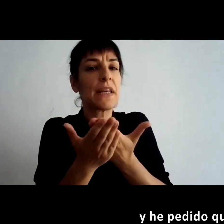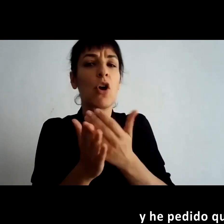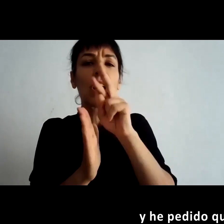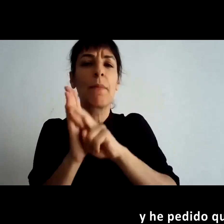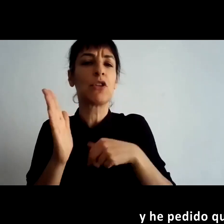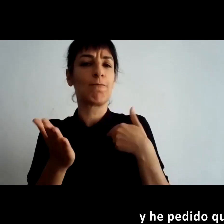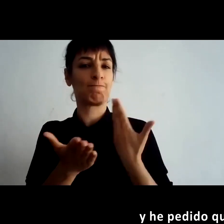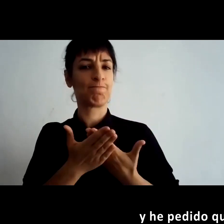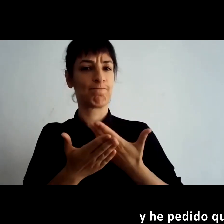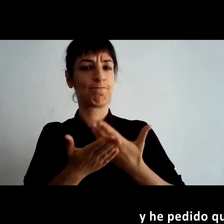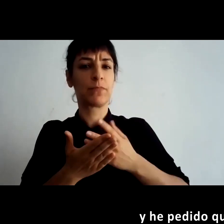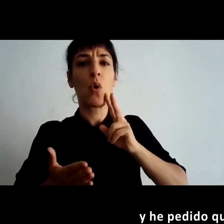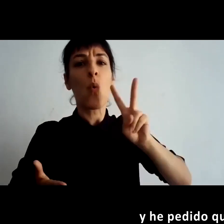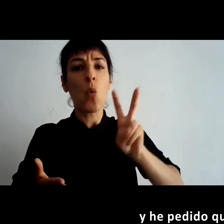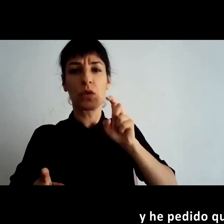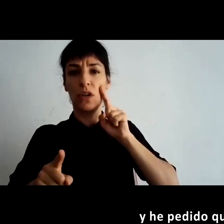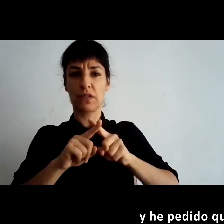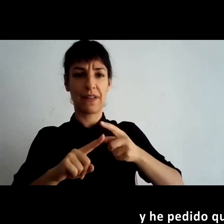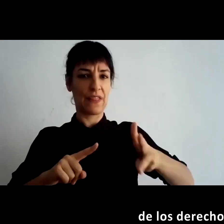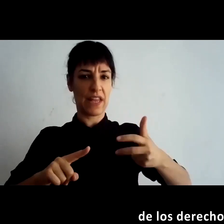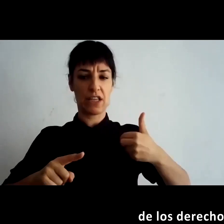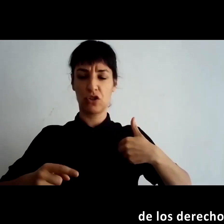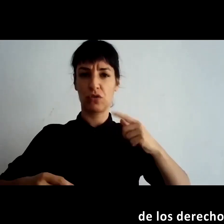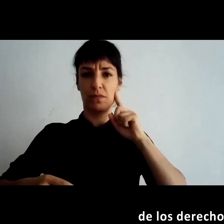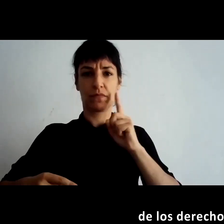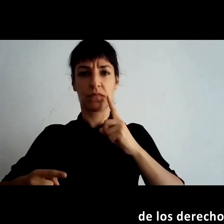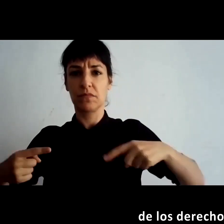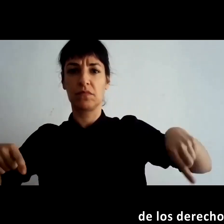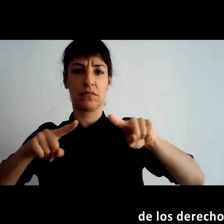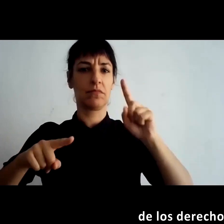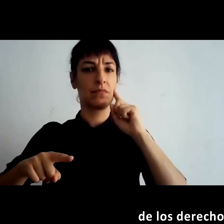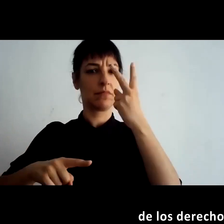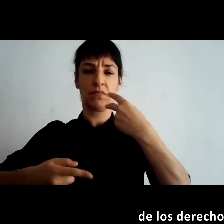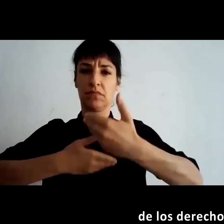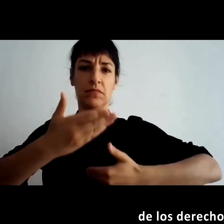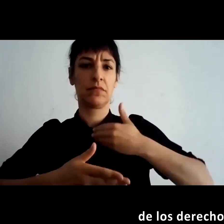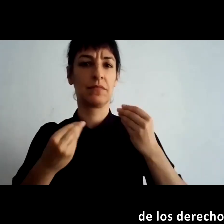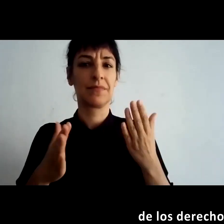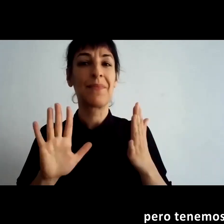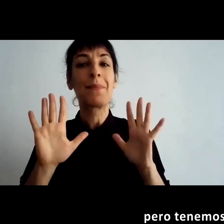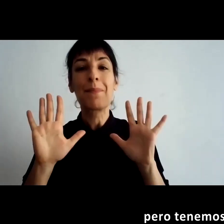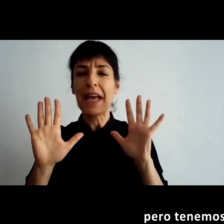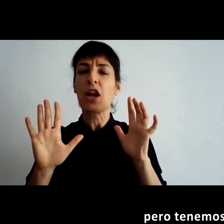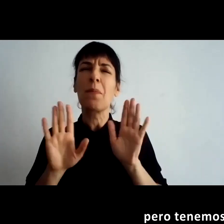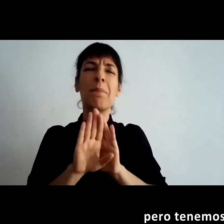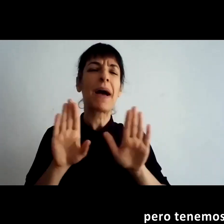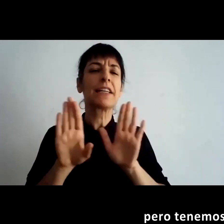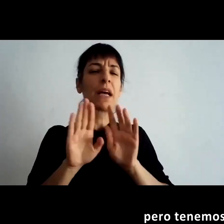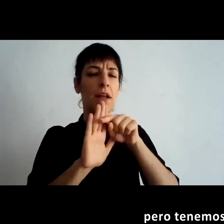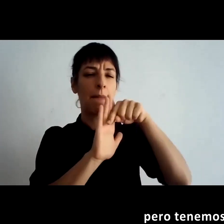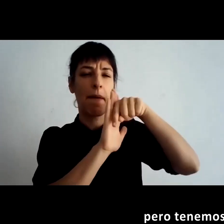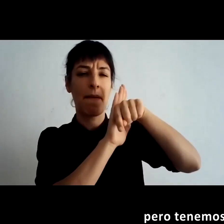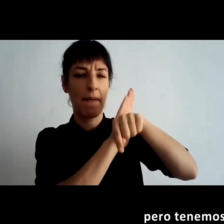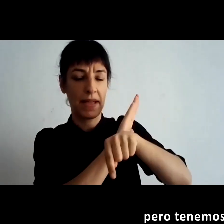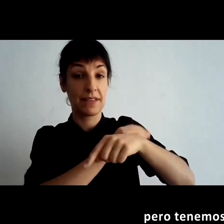garantista, que sea útil para el ejercicio de los derechos de las personas sordas y sordociegas. Pero tenemos que ir más allá y la